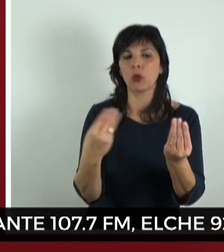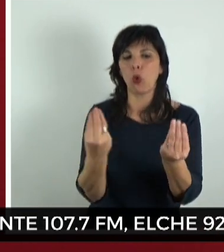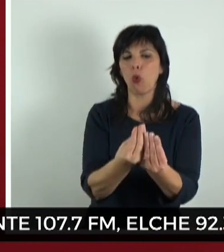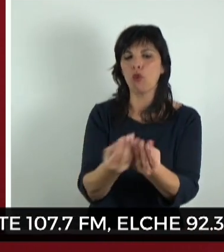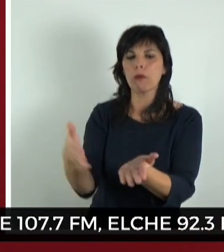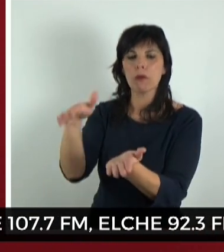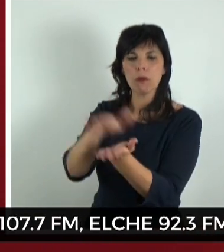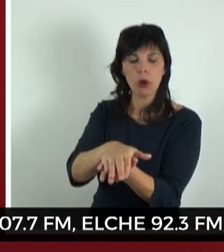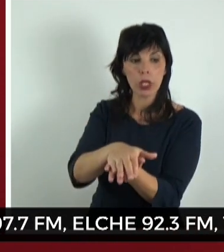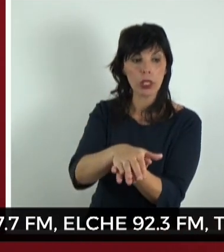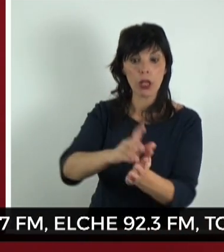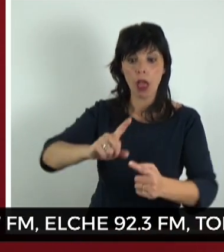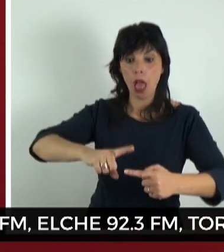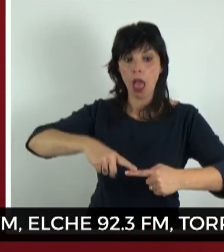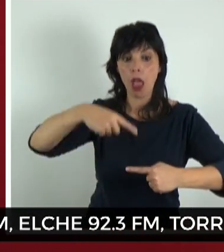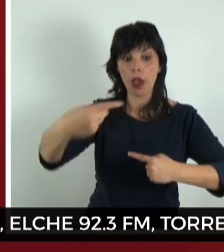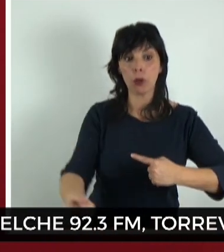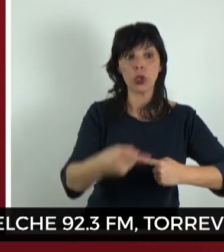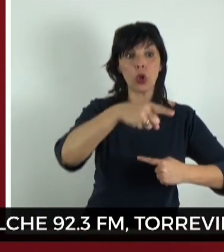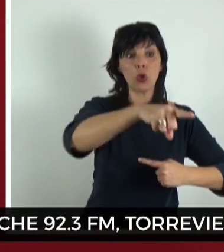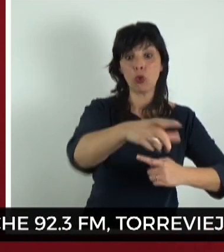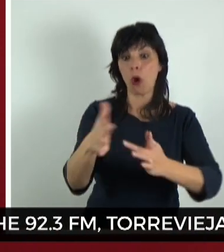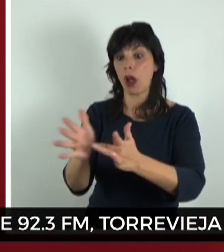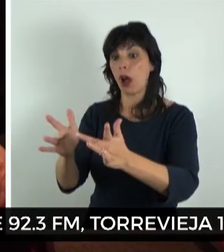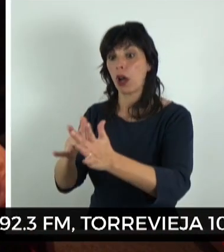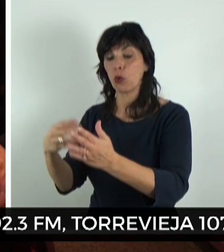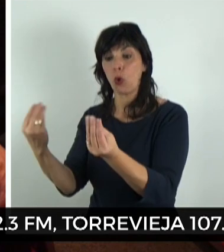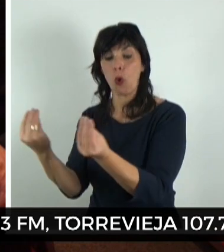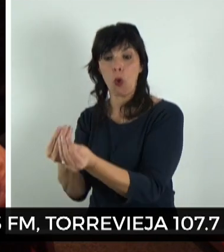y tú resucitaste con Jesucristo.